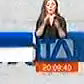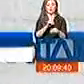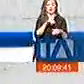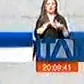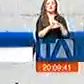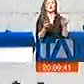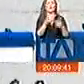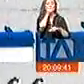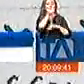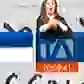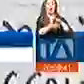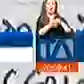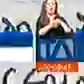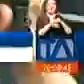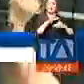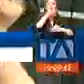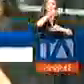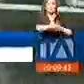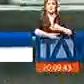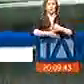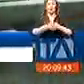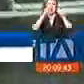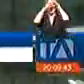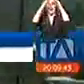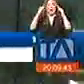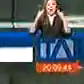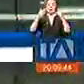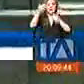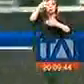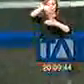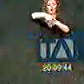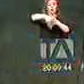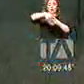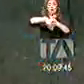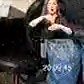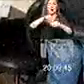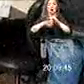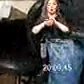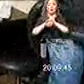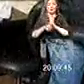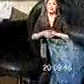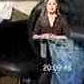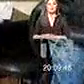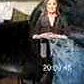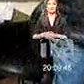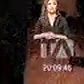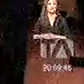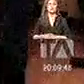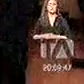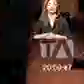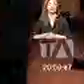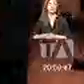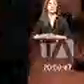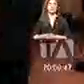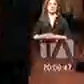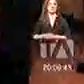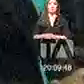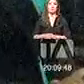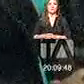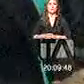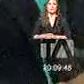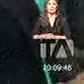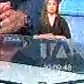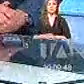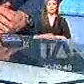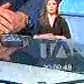encontrado escondido detrás de la chimenea de su casa cuando se dio el allanamiento. En Quito, Fausto Yepes,